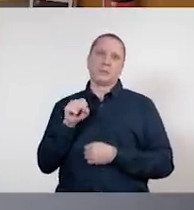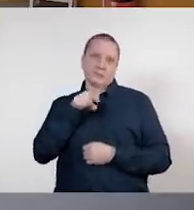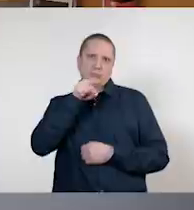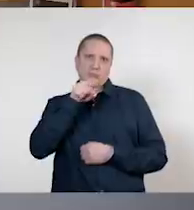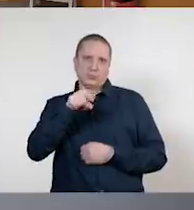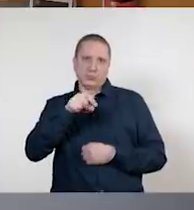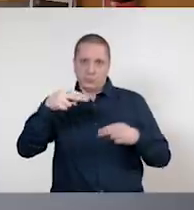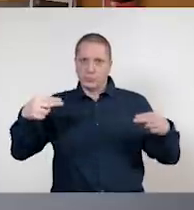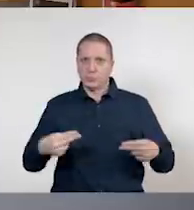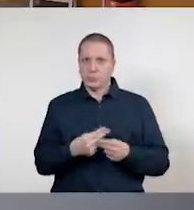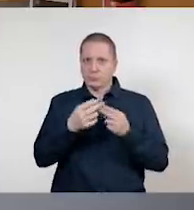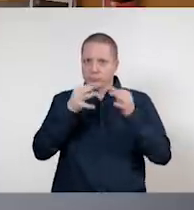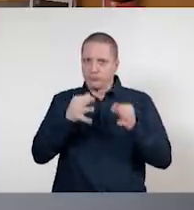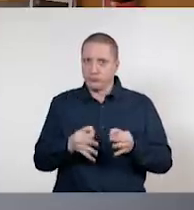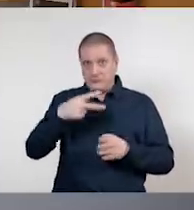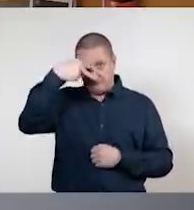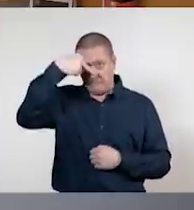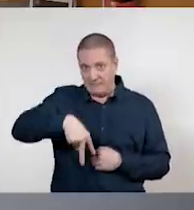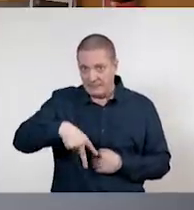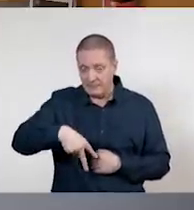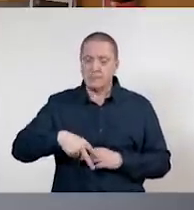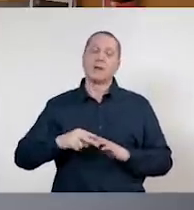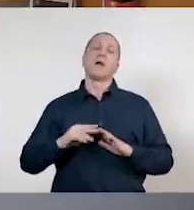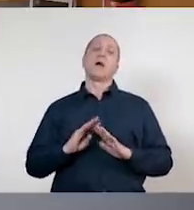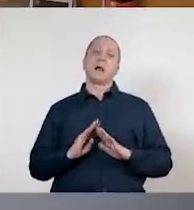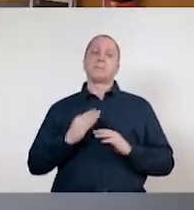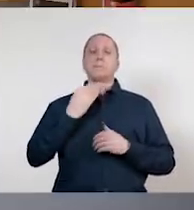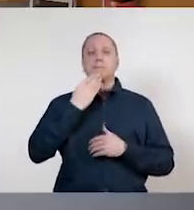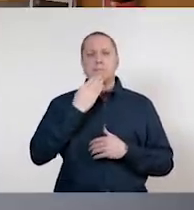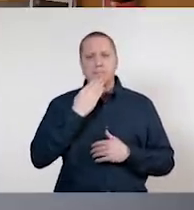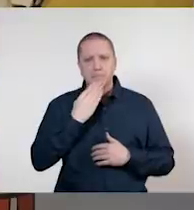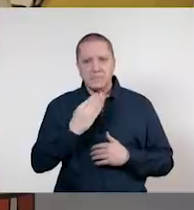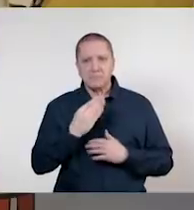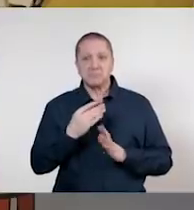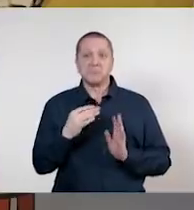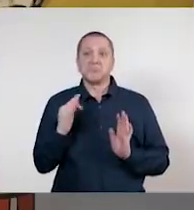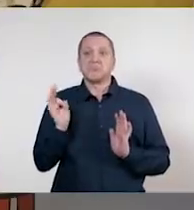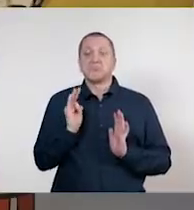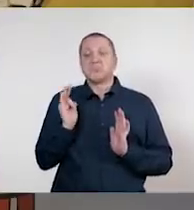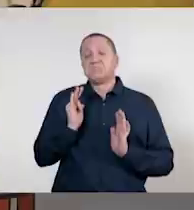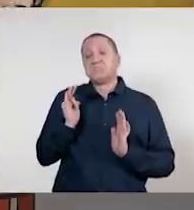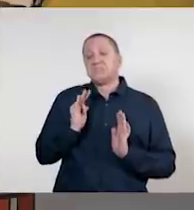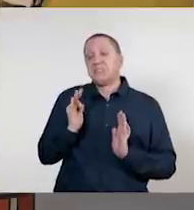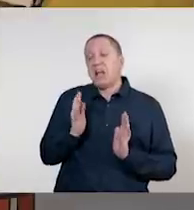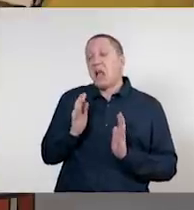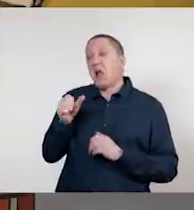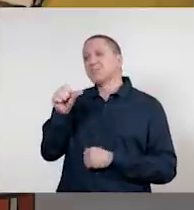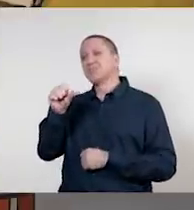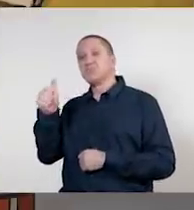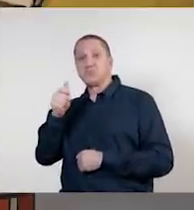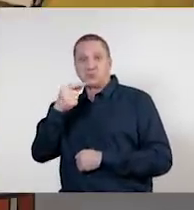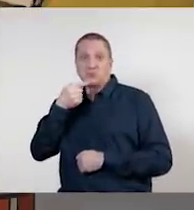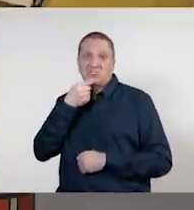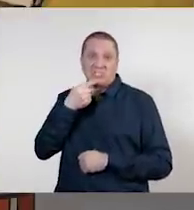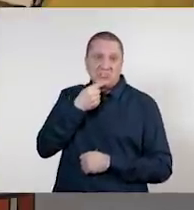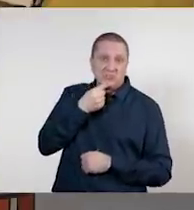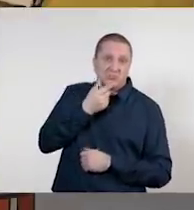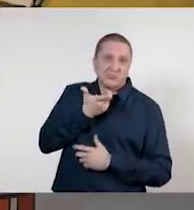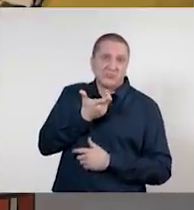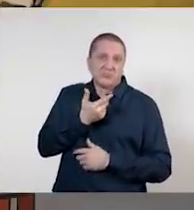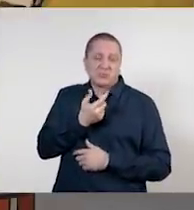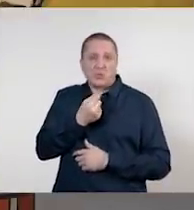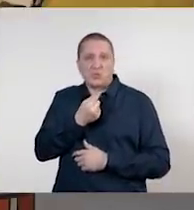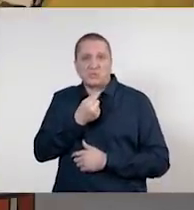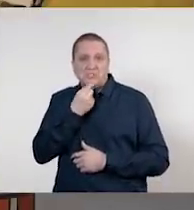tu nacionalidad, pues, es mexicana, ¿no? Sí. Así es. Bueno, pues, tal vez muchos otros niños